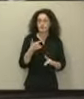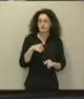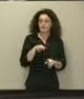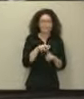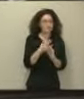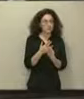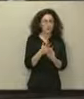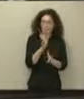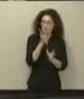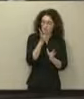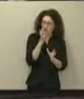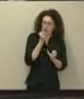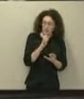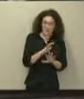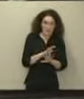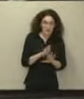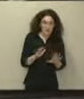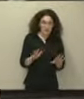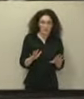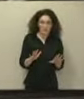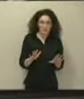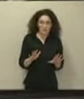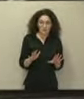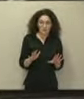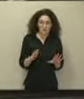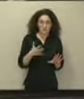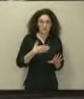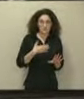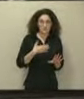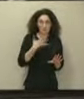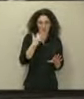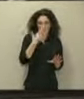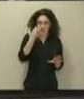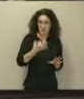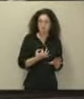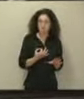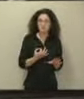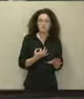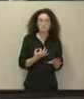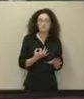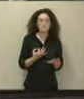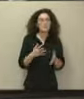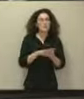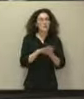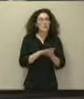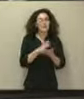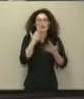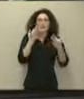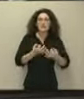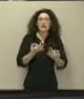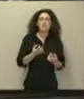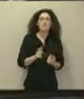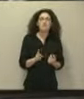que no habla de mí realmente que habla de no hablar realidad de la